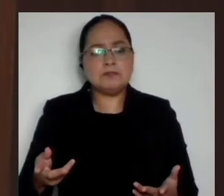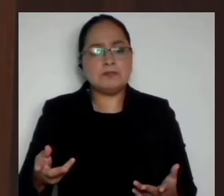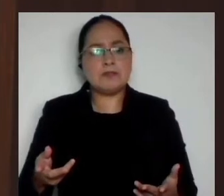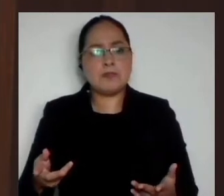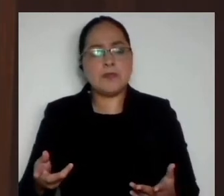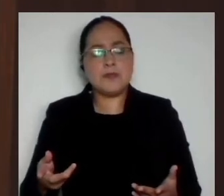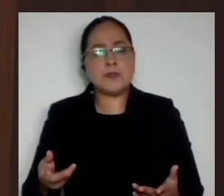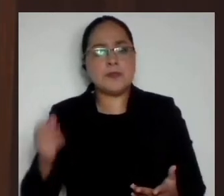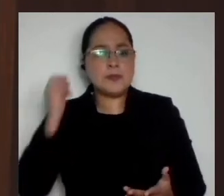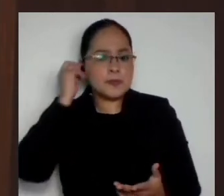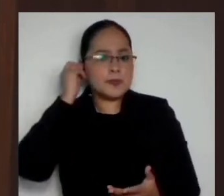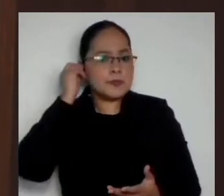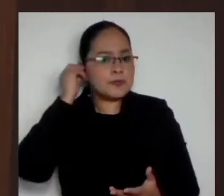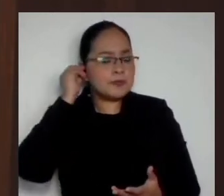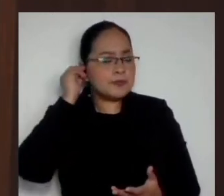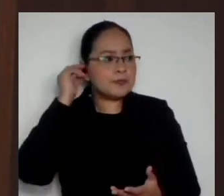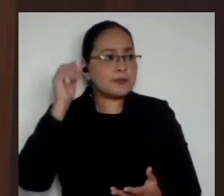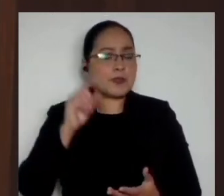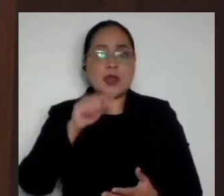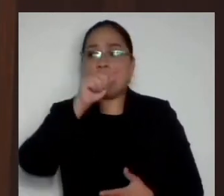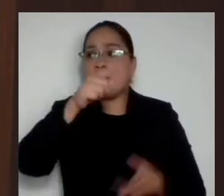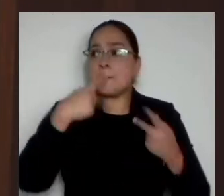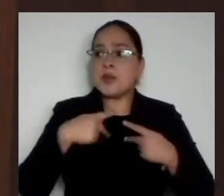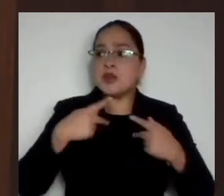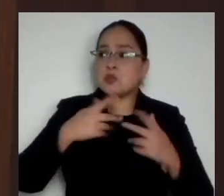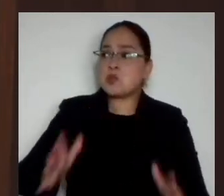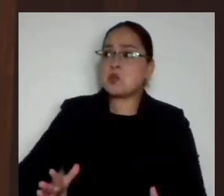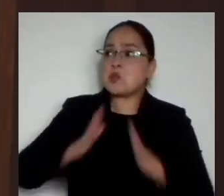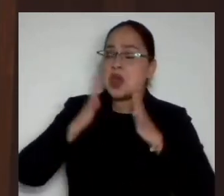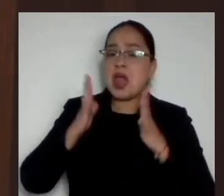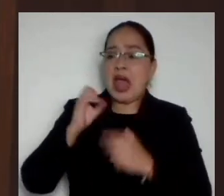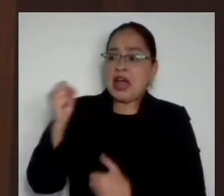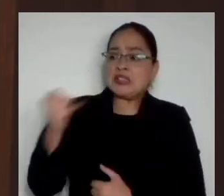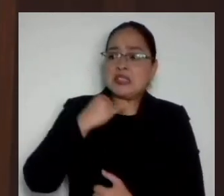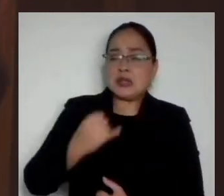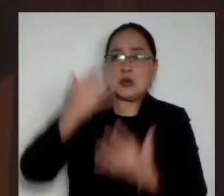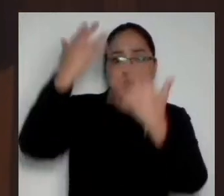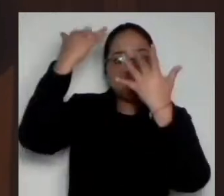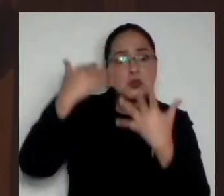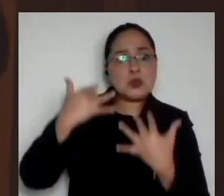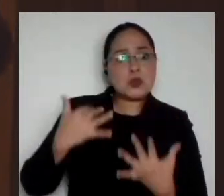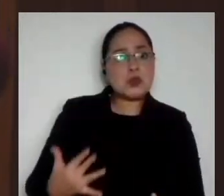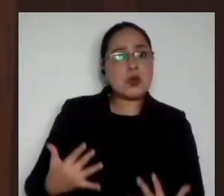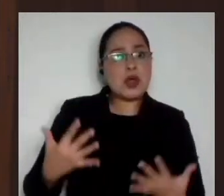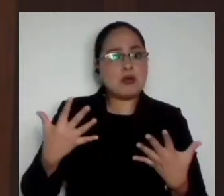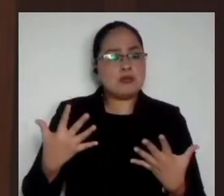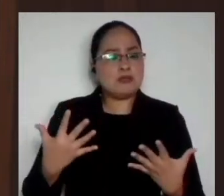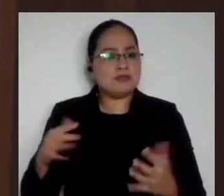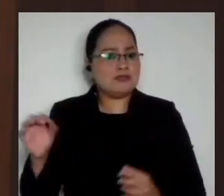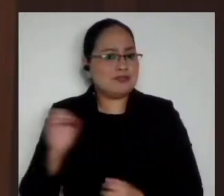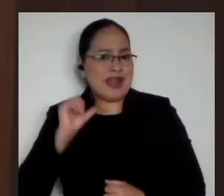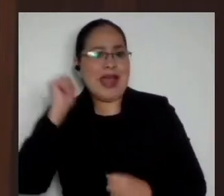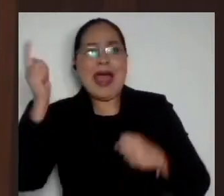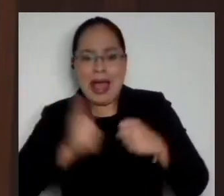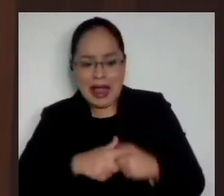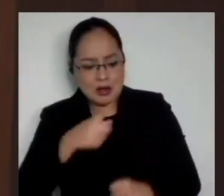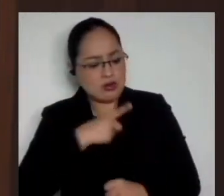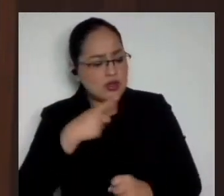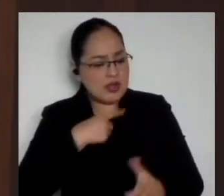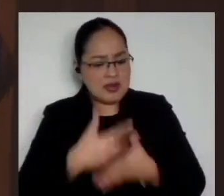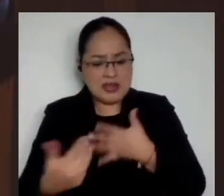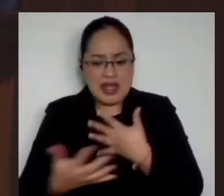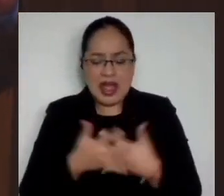que fue sorprendido por la buena ventura. Algo hizo para estar aquí, cuando